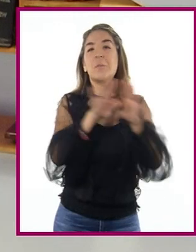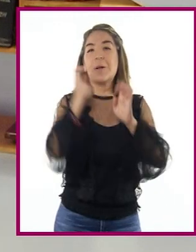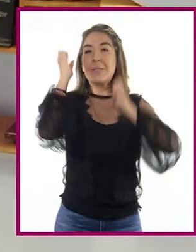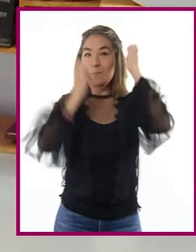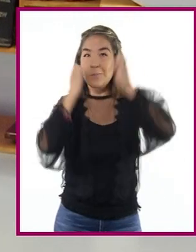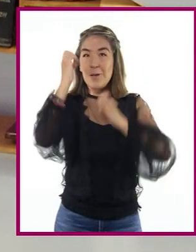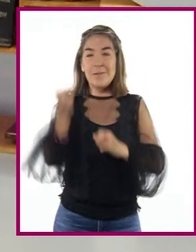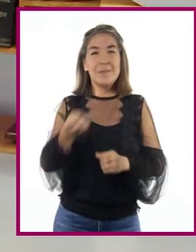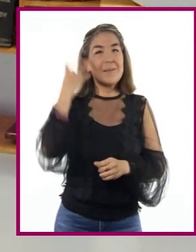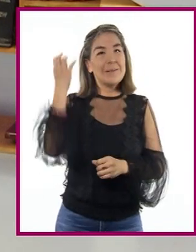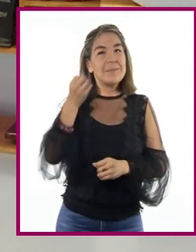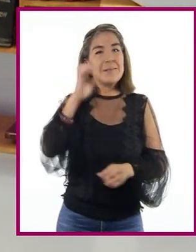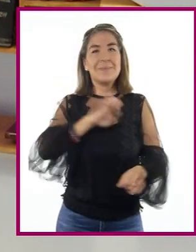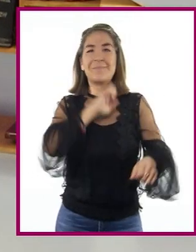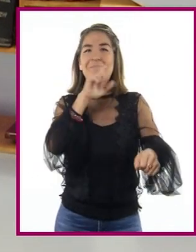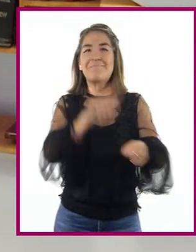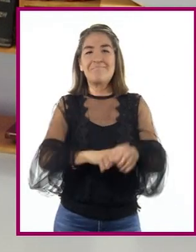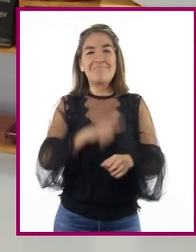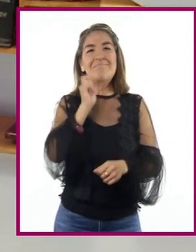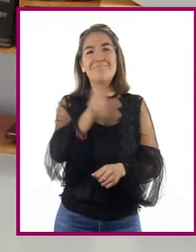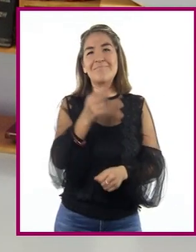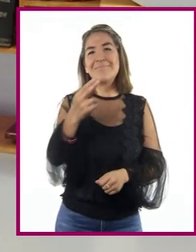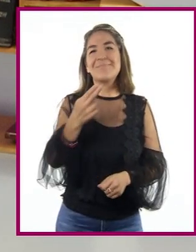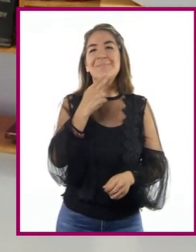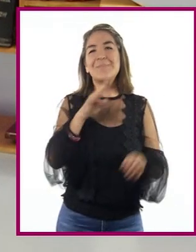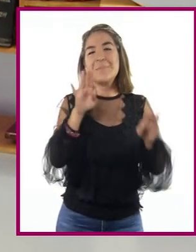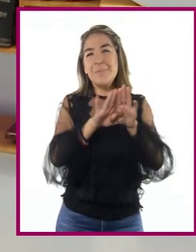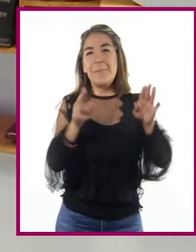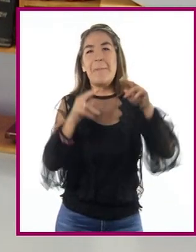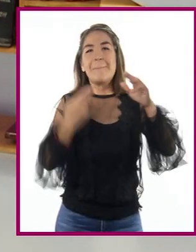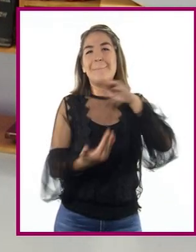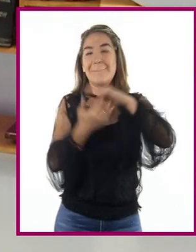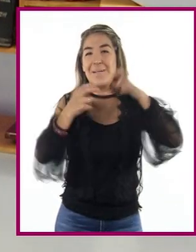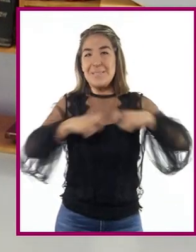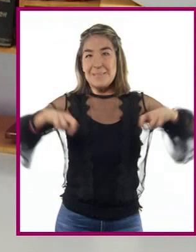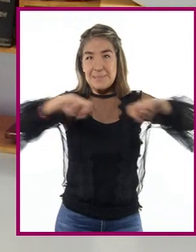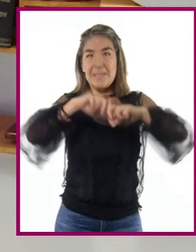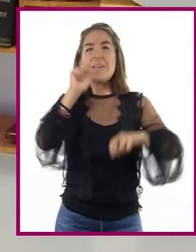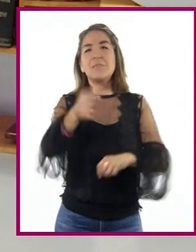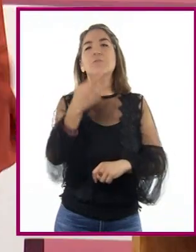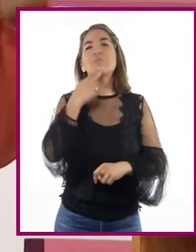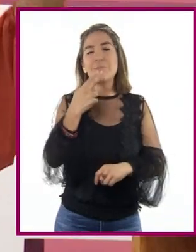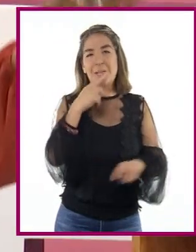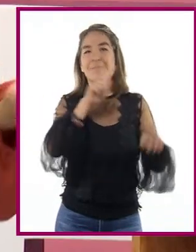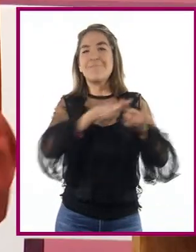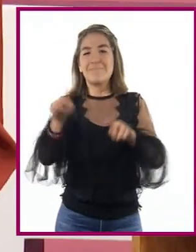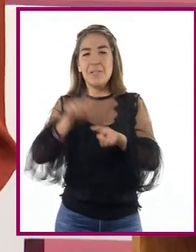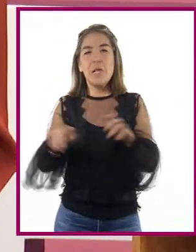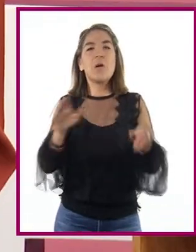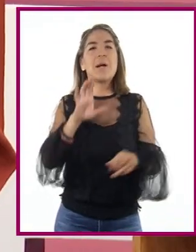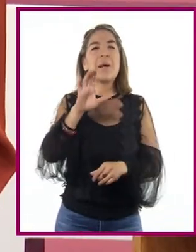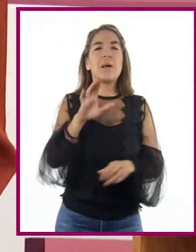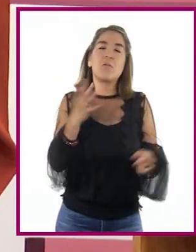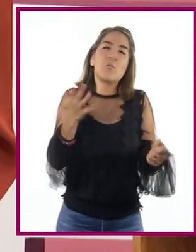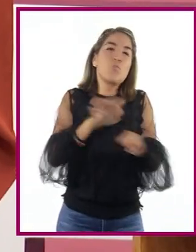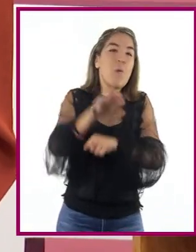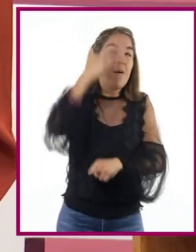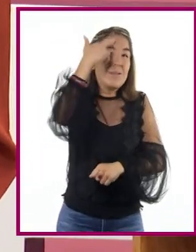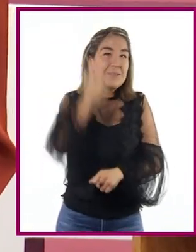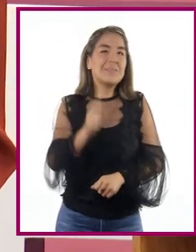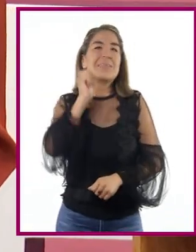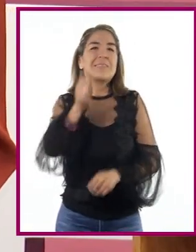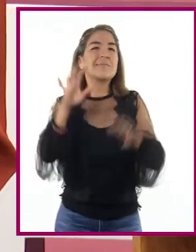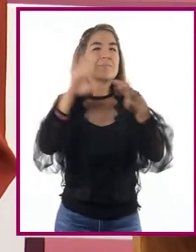exposición oral y específicamente en una mesa redonda, podemos hacer uso de las expresiones causales que explican